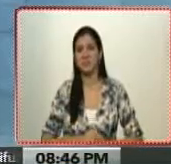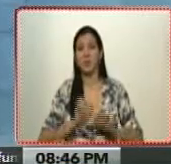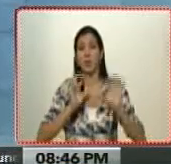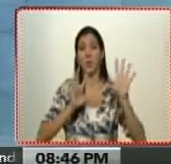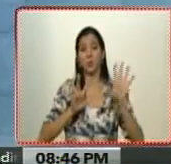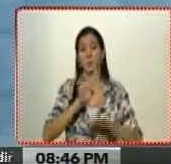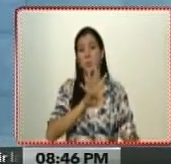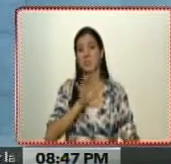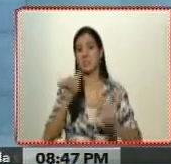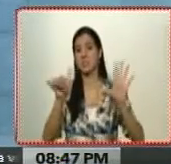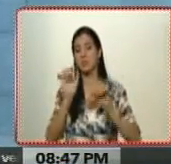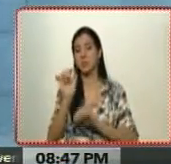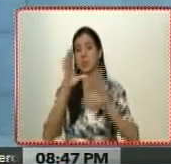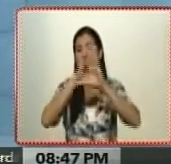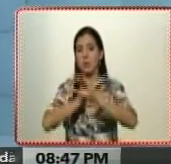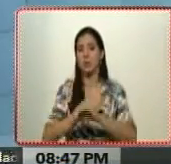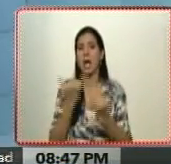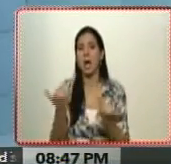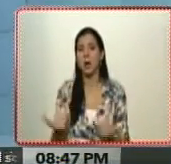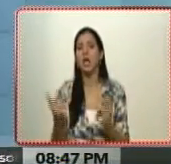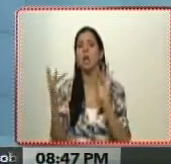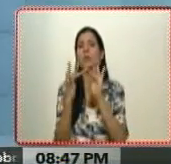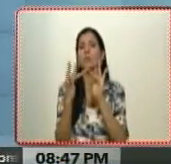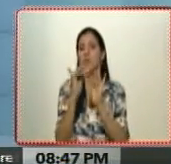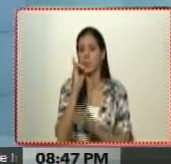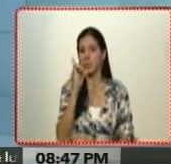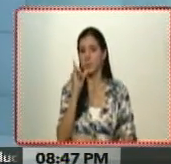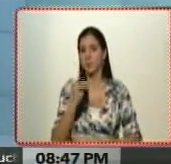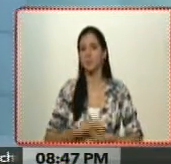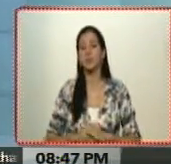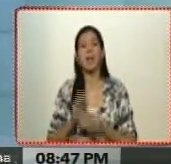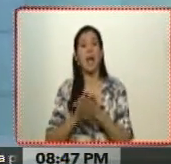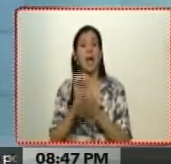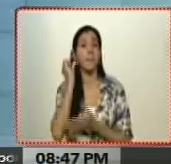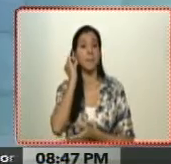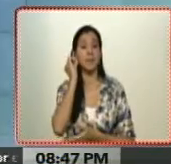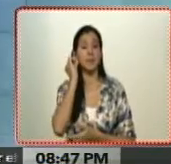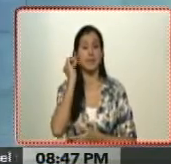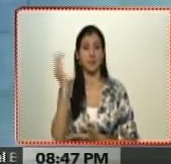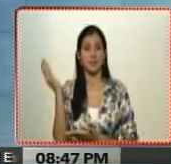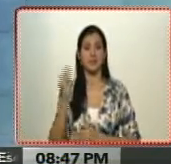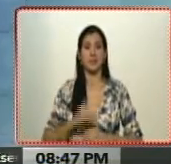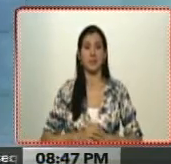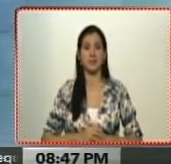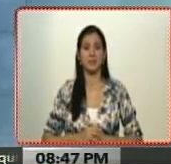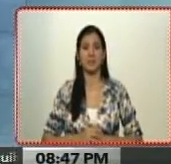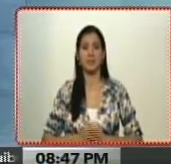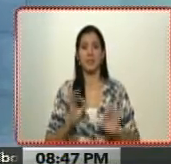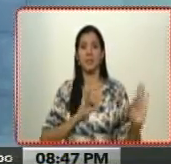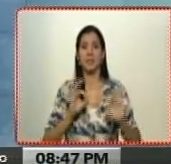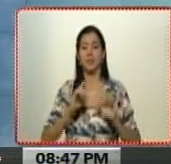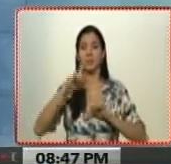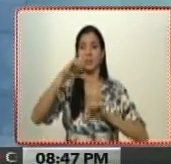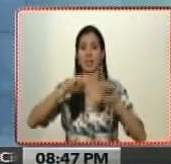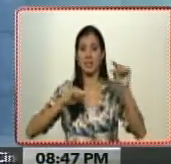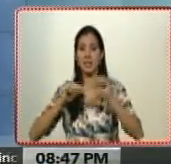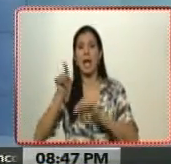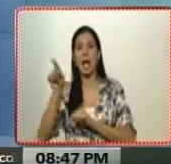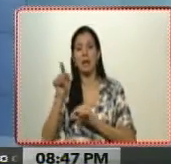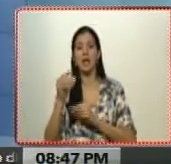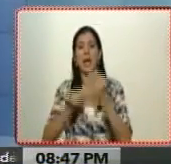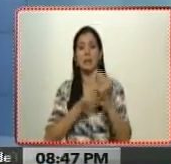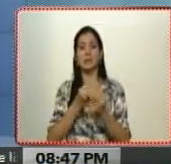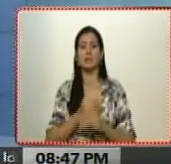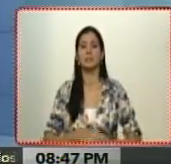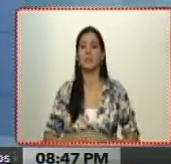8:46 minutos de la noche. De inmediato hacemos un contacto informativo con nuestra compañera Adriana La Roca. Ella se encuentra en el Teatro Teresa Carreño, donde se realiza